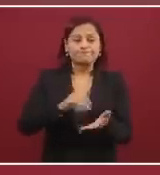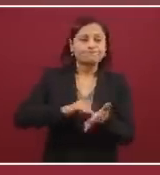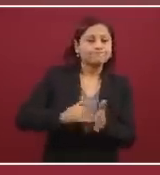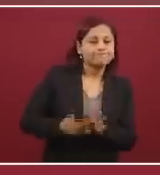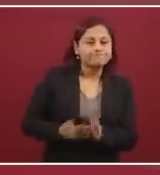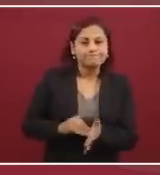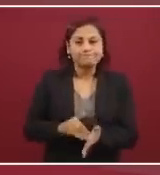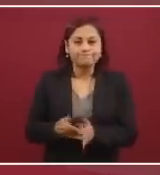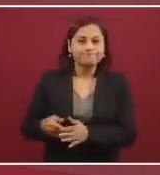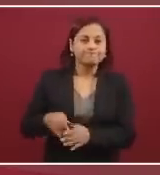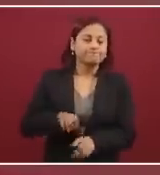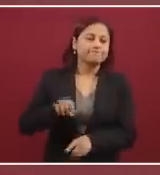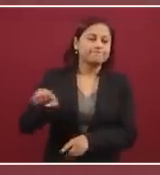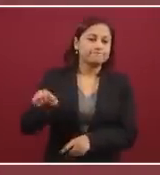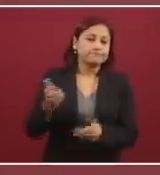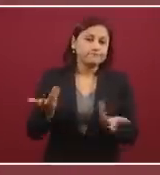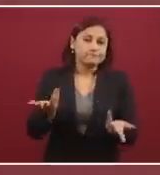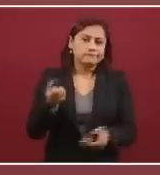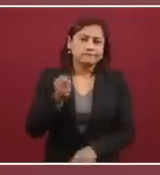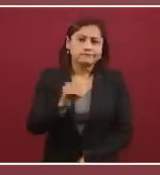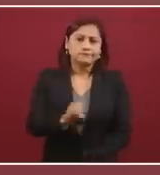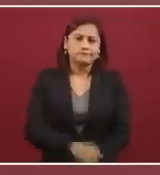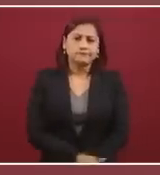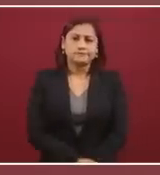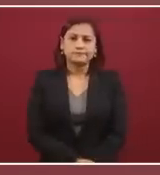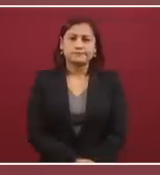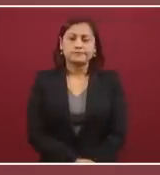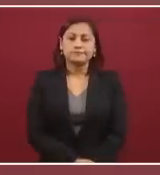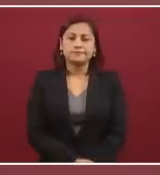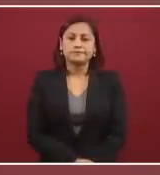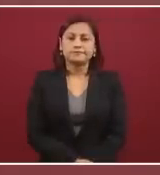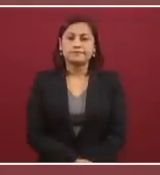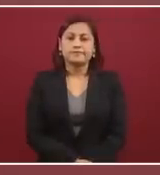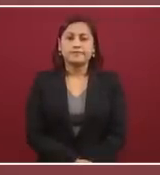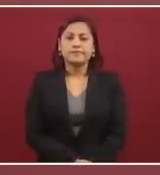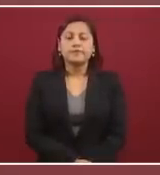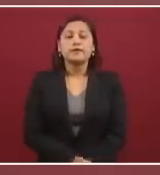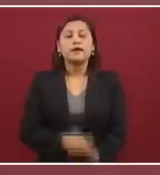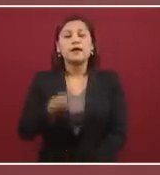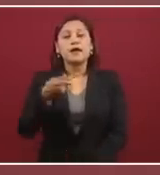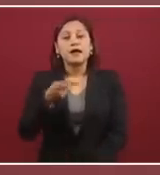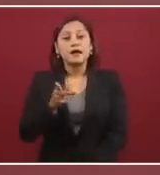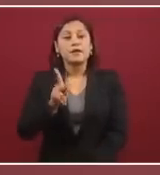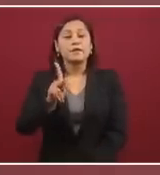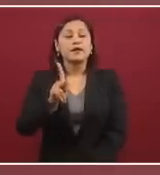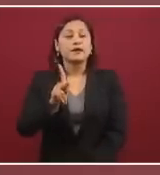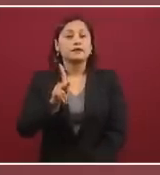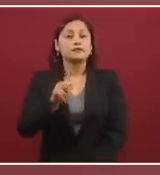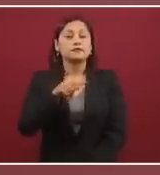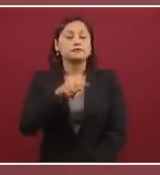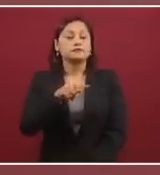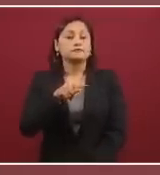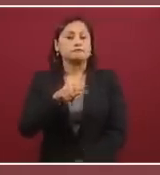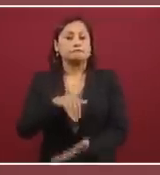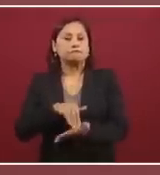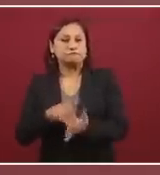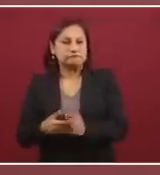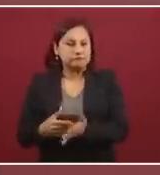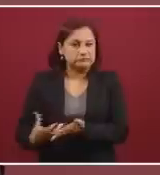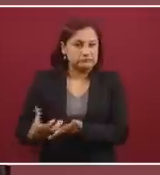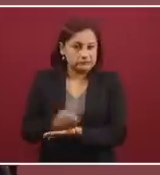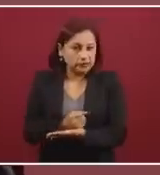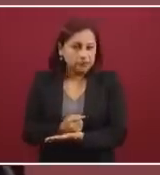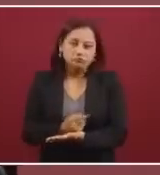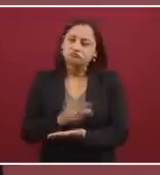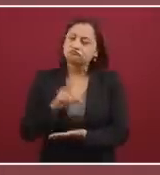no prospera porque la verdad la